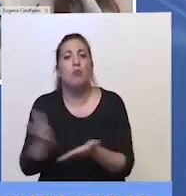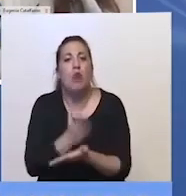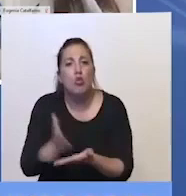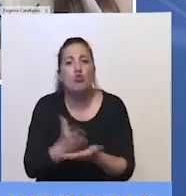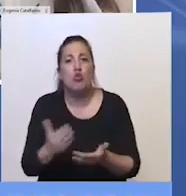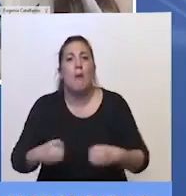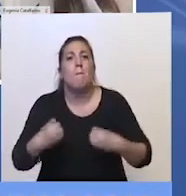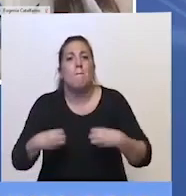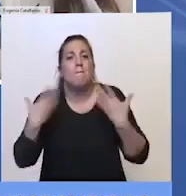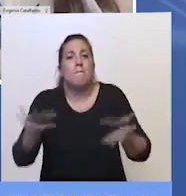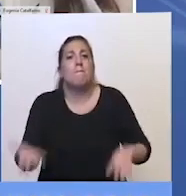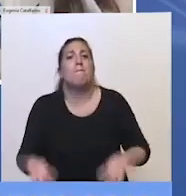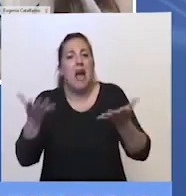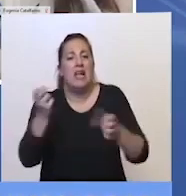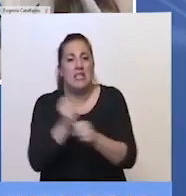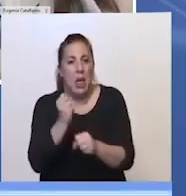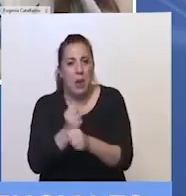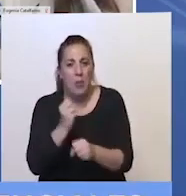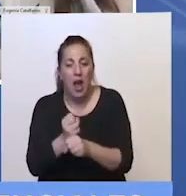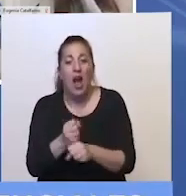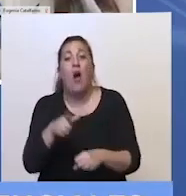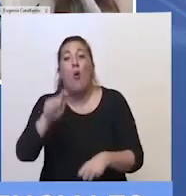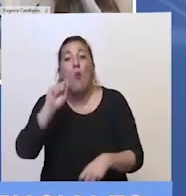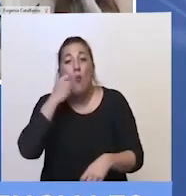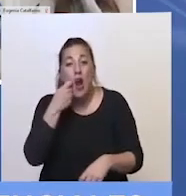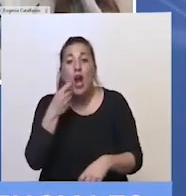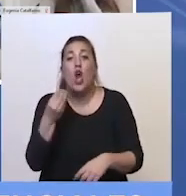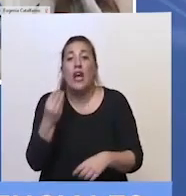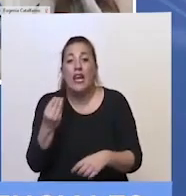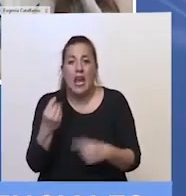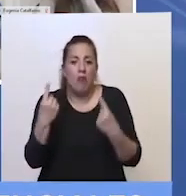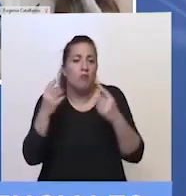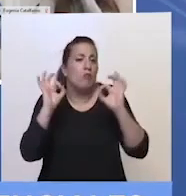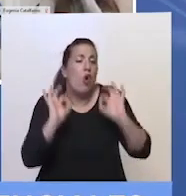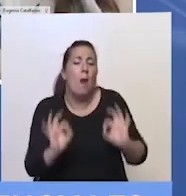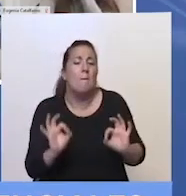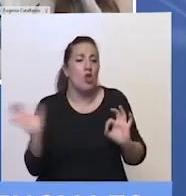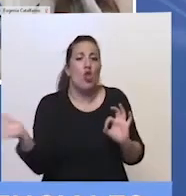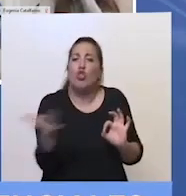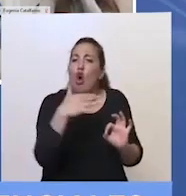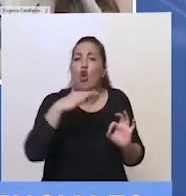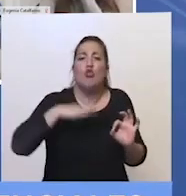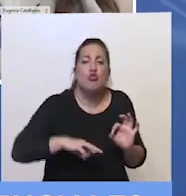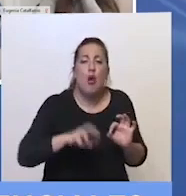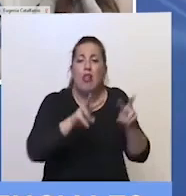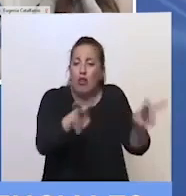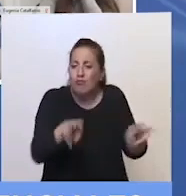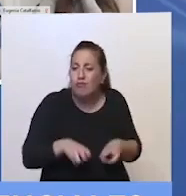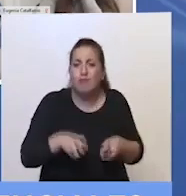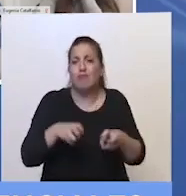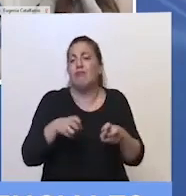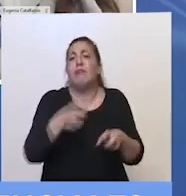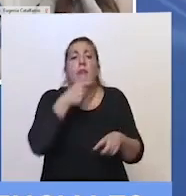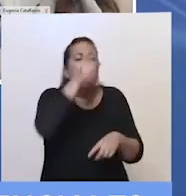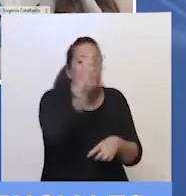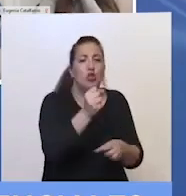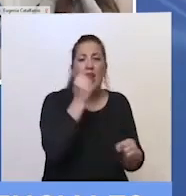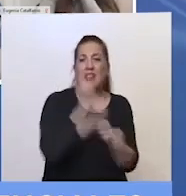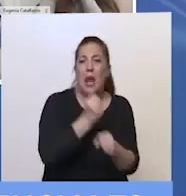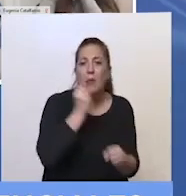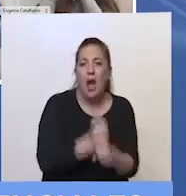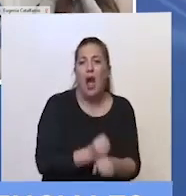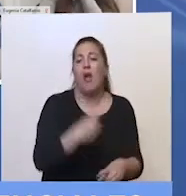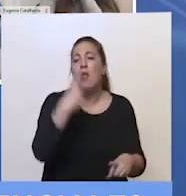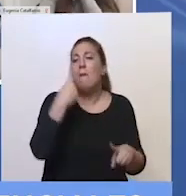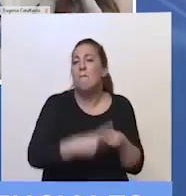sería muy bueno que todos los ingresos adicionales variables que tenga un trabajador, ya sea por guardia o por